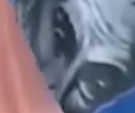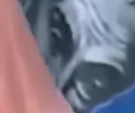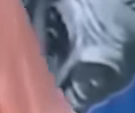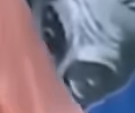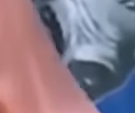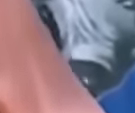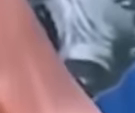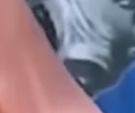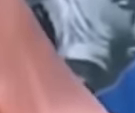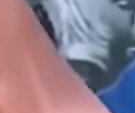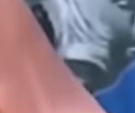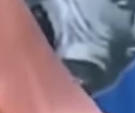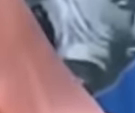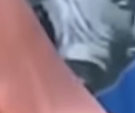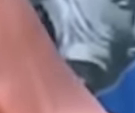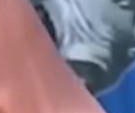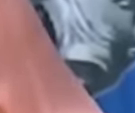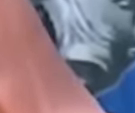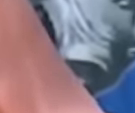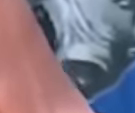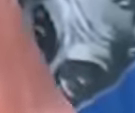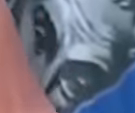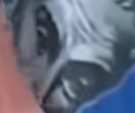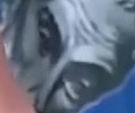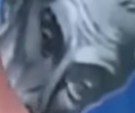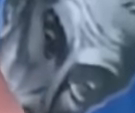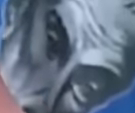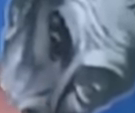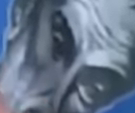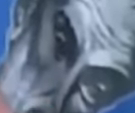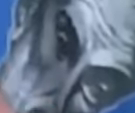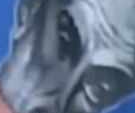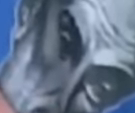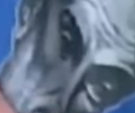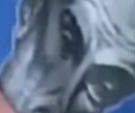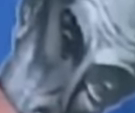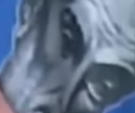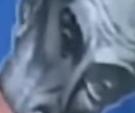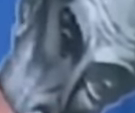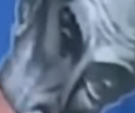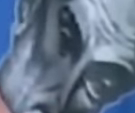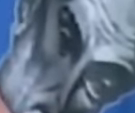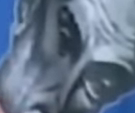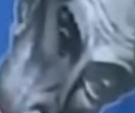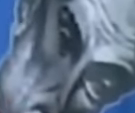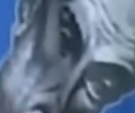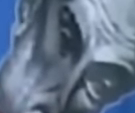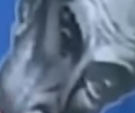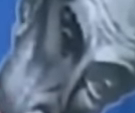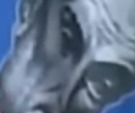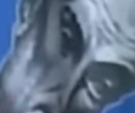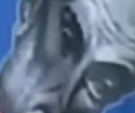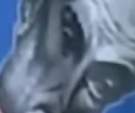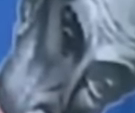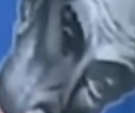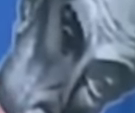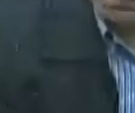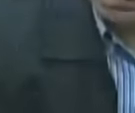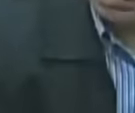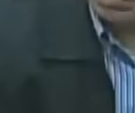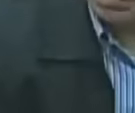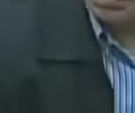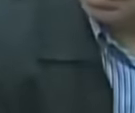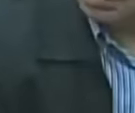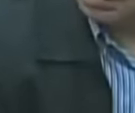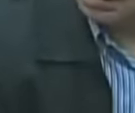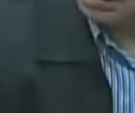justamente a consolidar el modelo social de inclusión, de